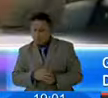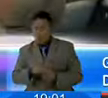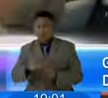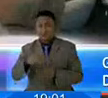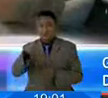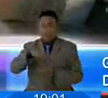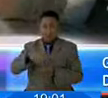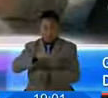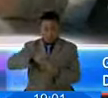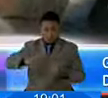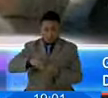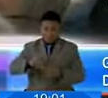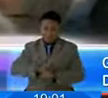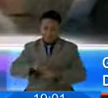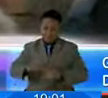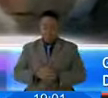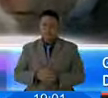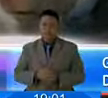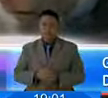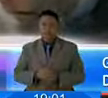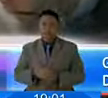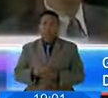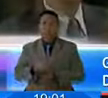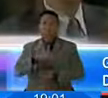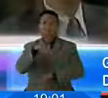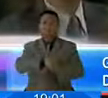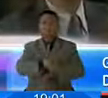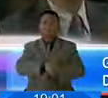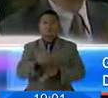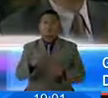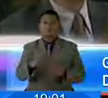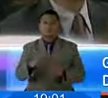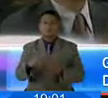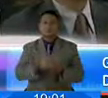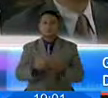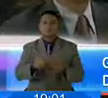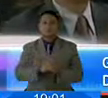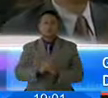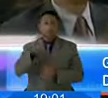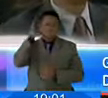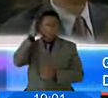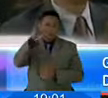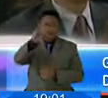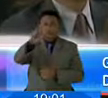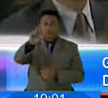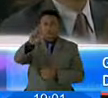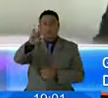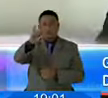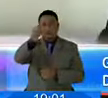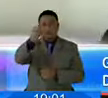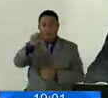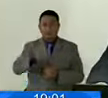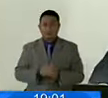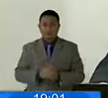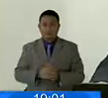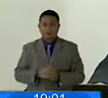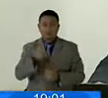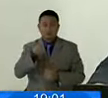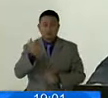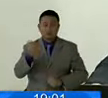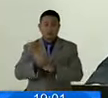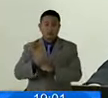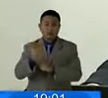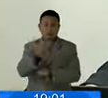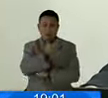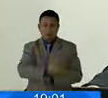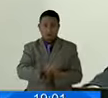fraude. En horas de la tarde, el candidato por Creo se reunió con Doris Quirós, ex binomio de Iván Espinel, quien manifestó su apoyo a la